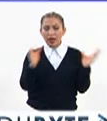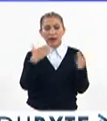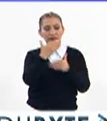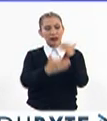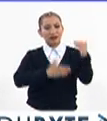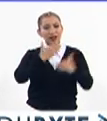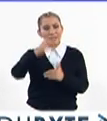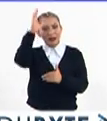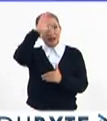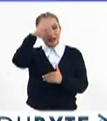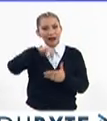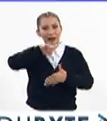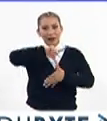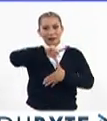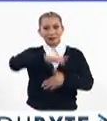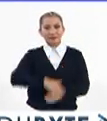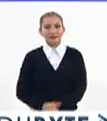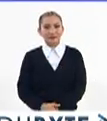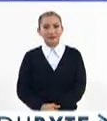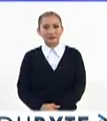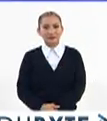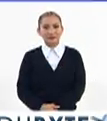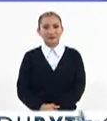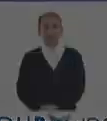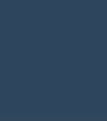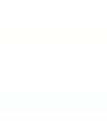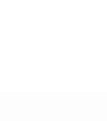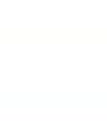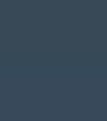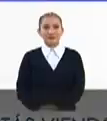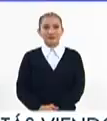al desarrollo de la ciencia en América Latina.